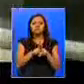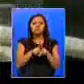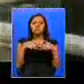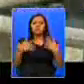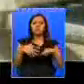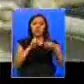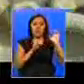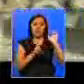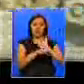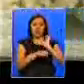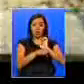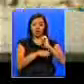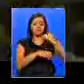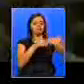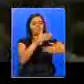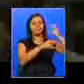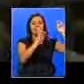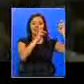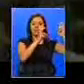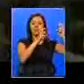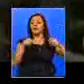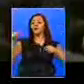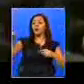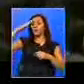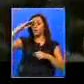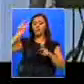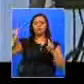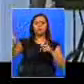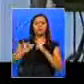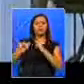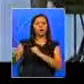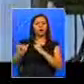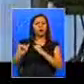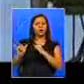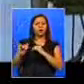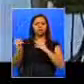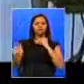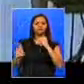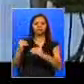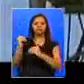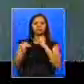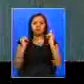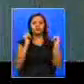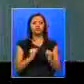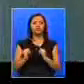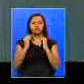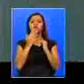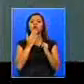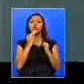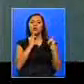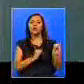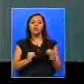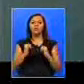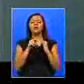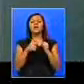enormes coincidencias. Por ejemplo, ¿cuál es el nivel de industrialización del Ecuador? Alrededor del 13%. Es el mismo nivel de industrialización de Cuba. Ellos han